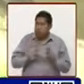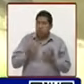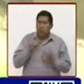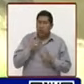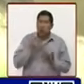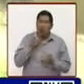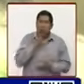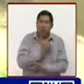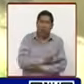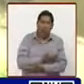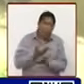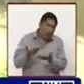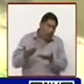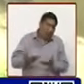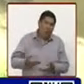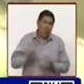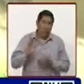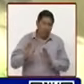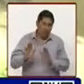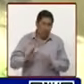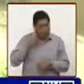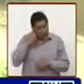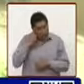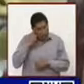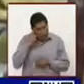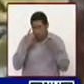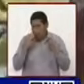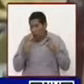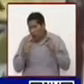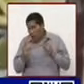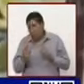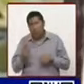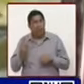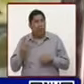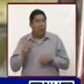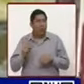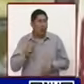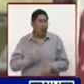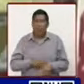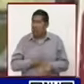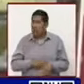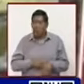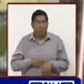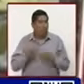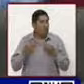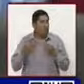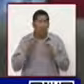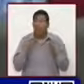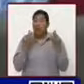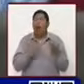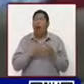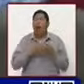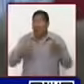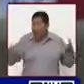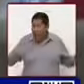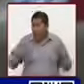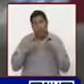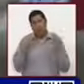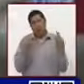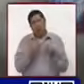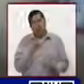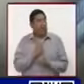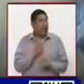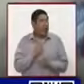la bobita, cómo estará, siendo a veces pienso, o voy a ir, no, tampoco yo no tengo tiempo, demasiado tengo familia también, tengo